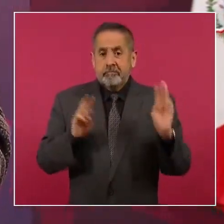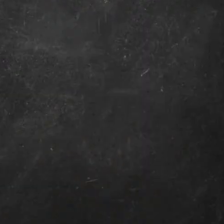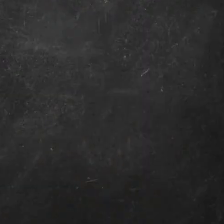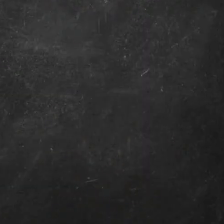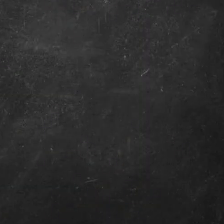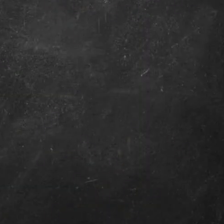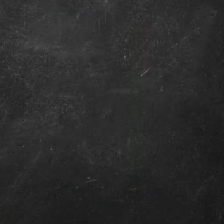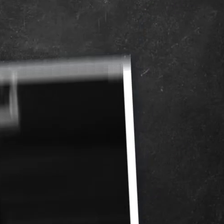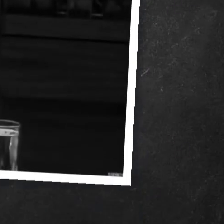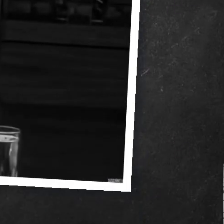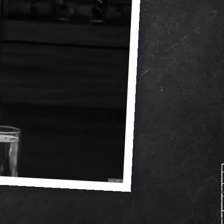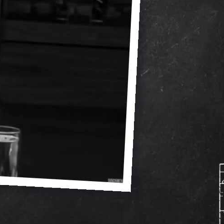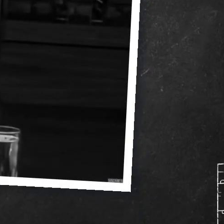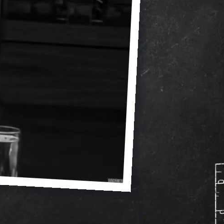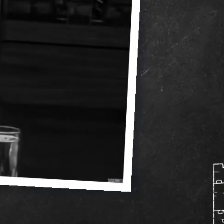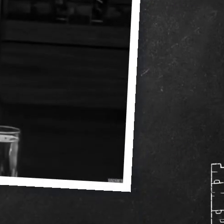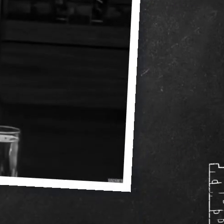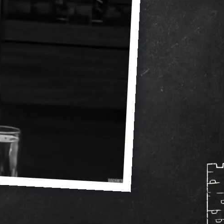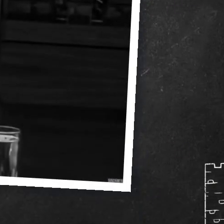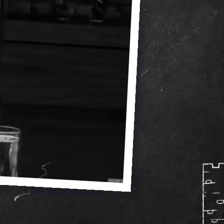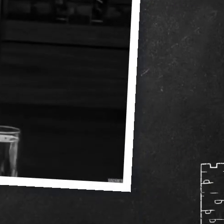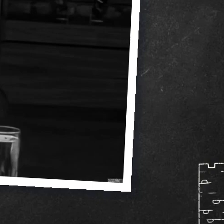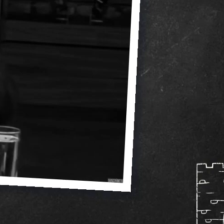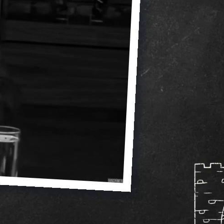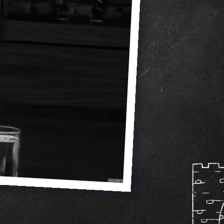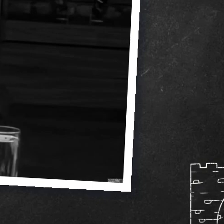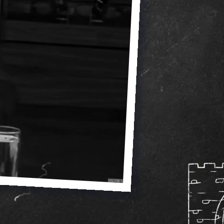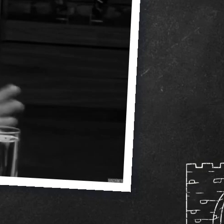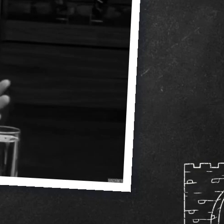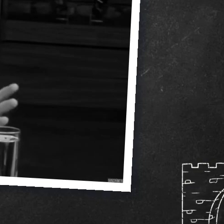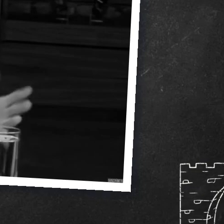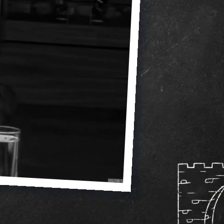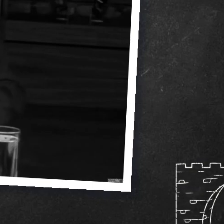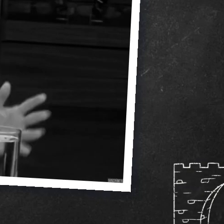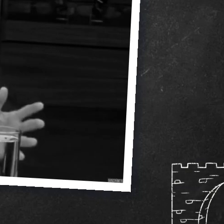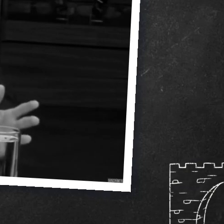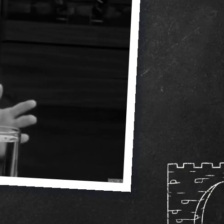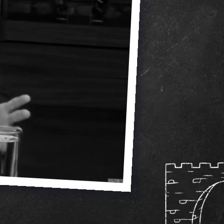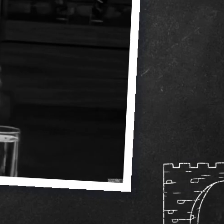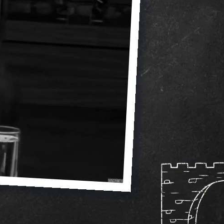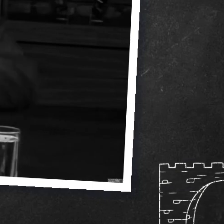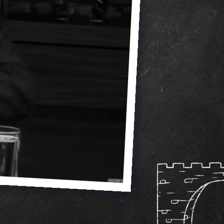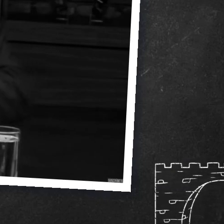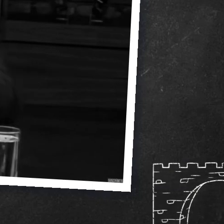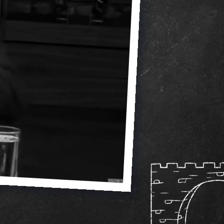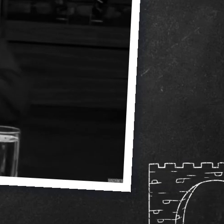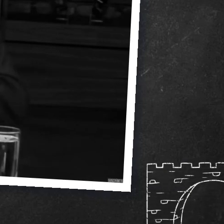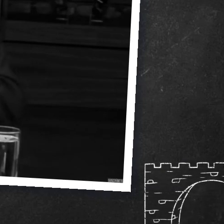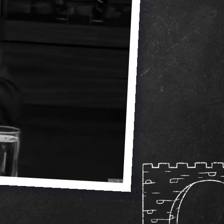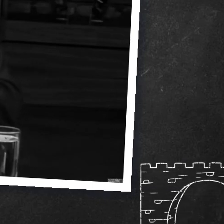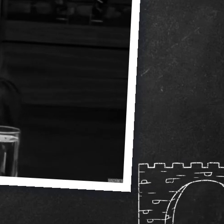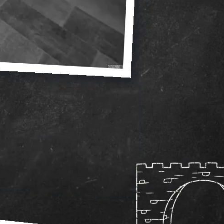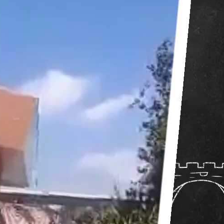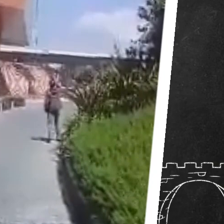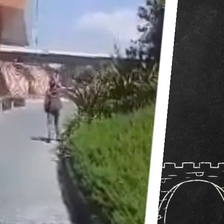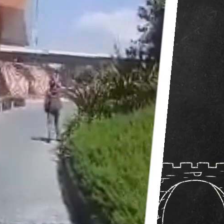mundo. Tal vez recuerden a Riobó por comentarios como: los aviones no pueden chocar. No pueden chocar. Se pueden. Automáticamente se